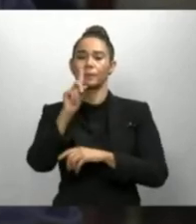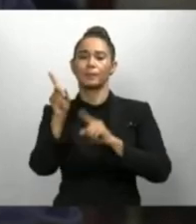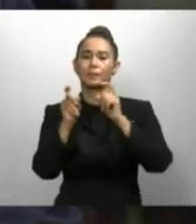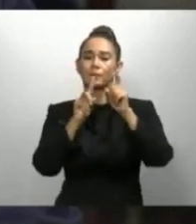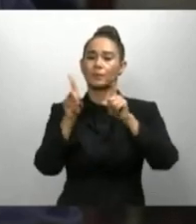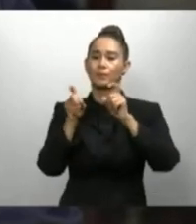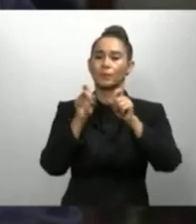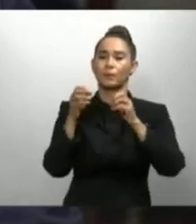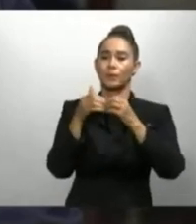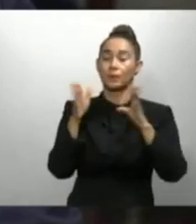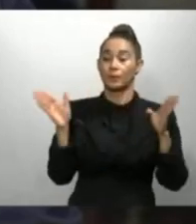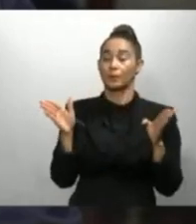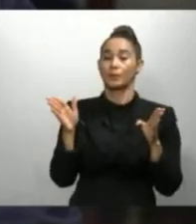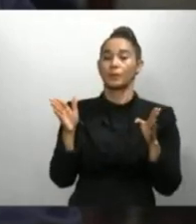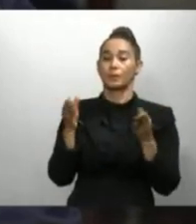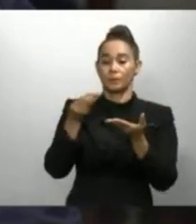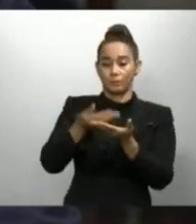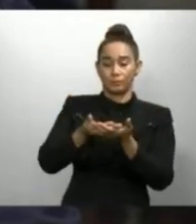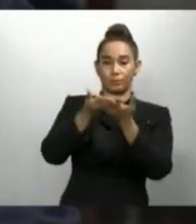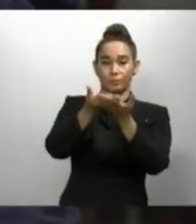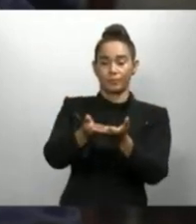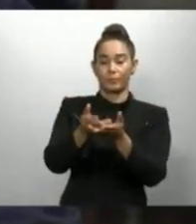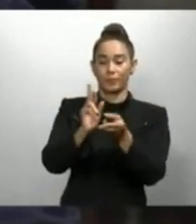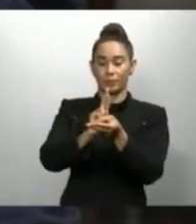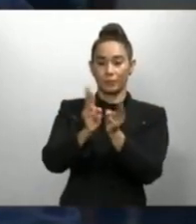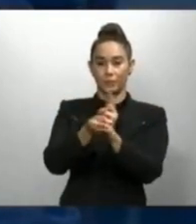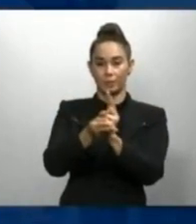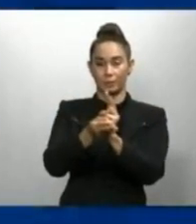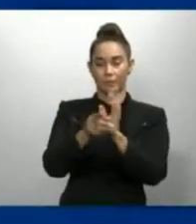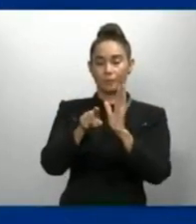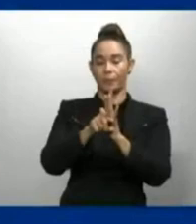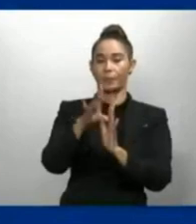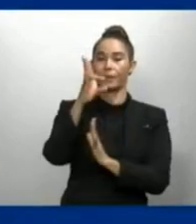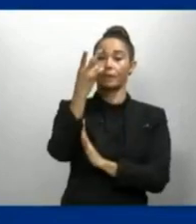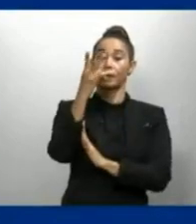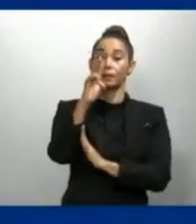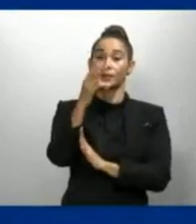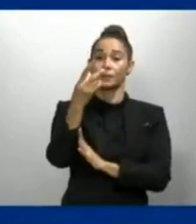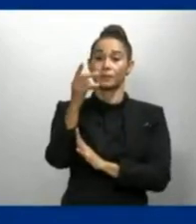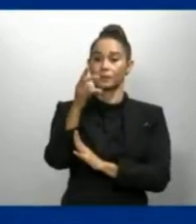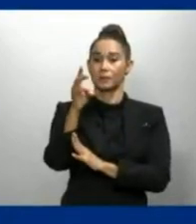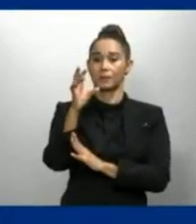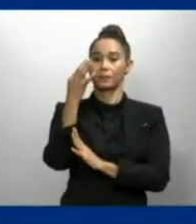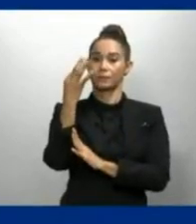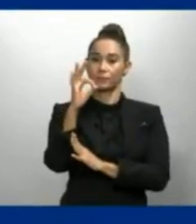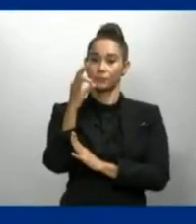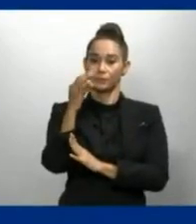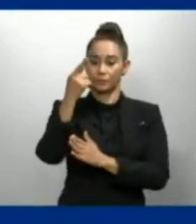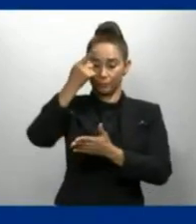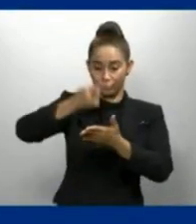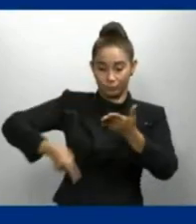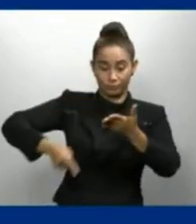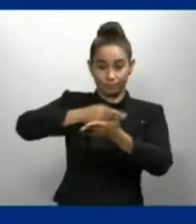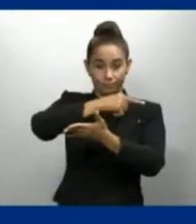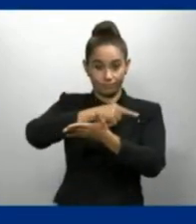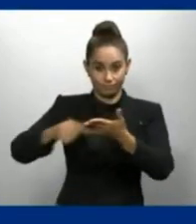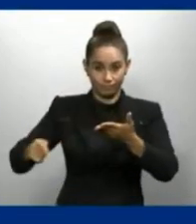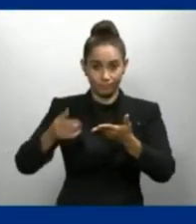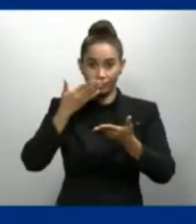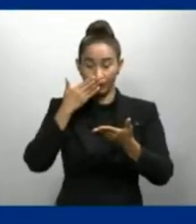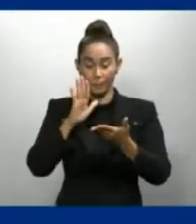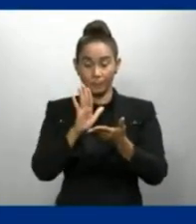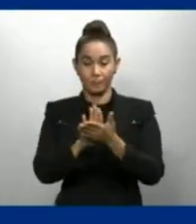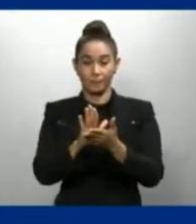pública de la propuesta de reglamento de la aplicación 1719 sobre la erradicación de ilícito,